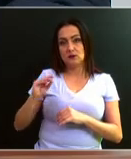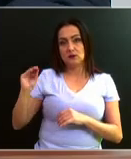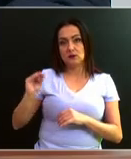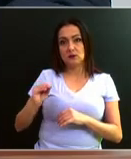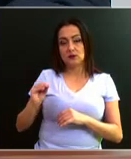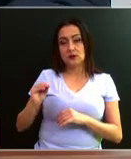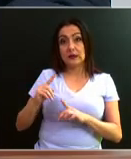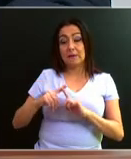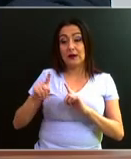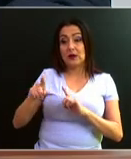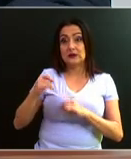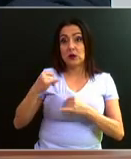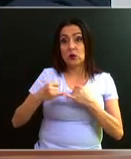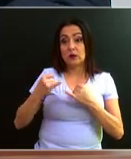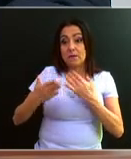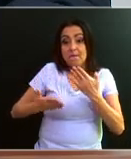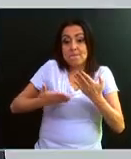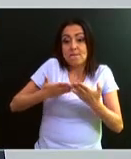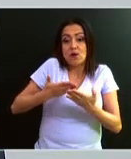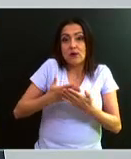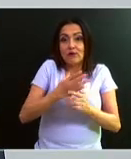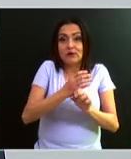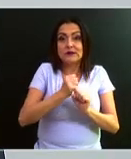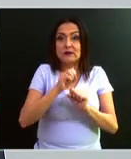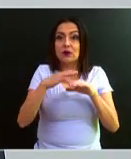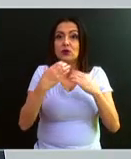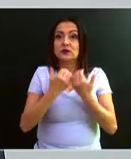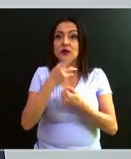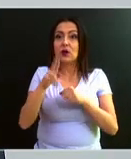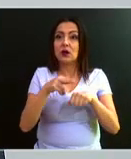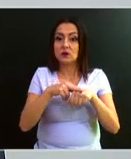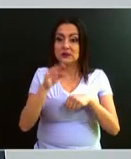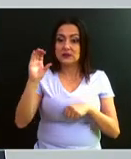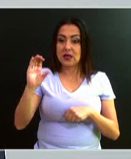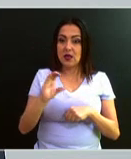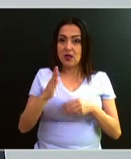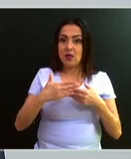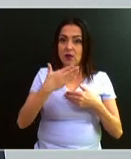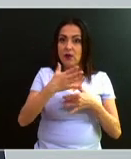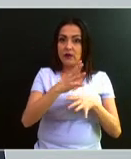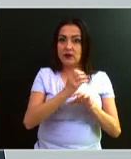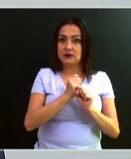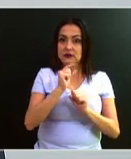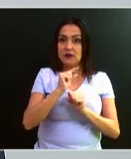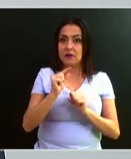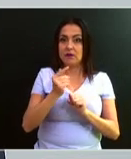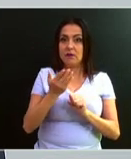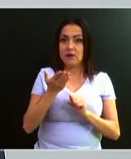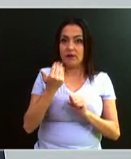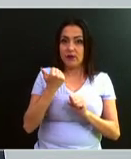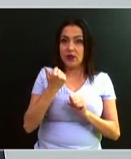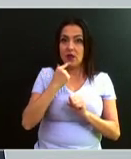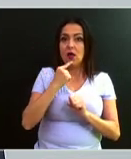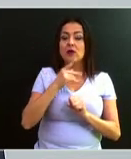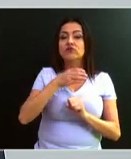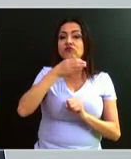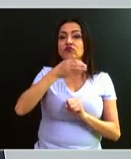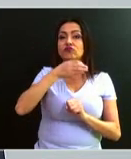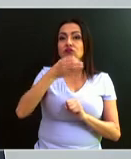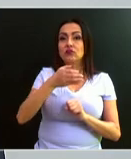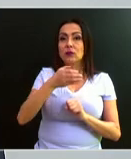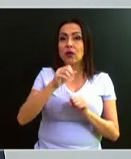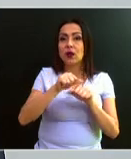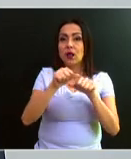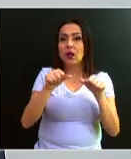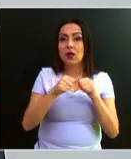2,93%. Esta es la última propuesta que recibirá el Consejo Nacional de Salarios luego de recibir la semana anterior las sugerencias tanto del